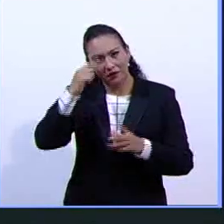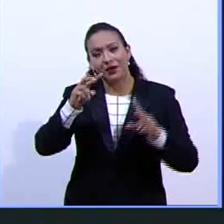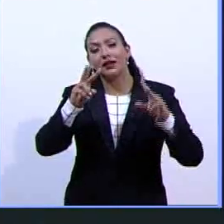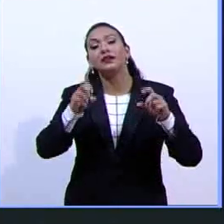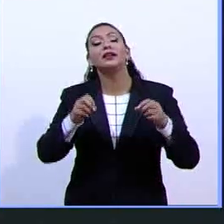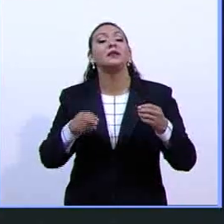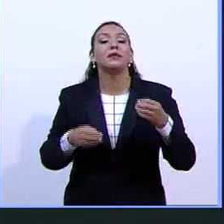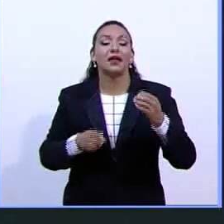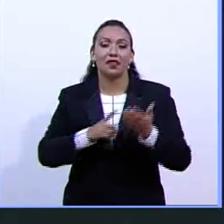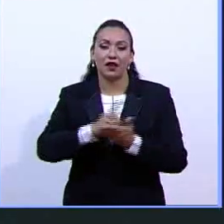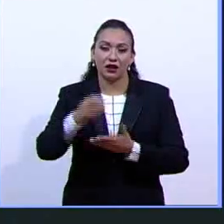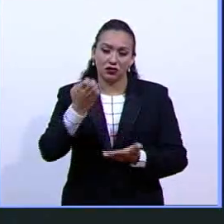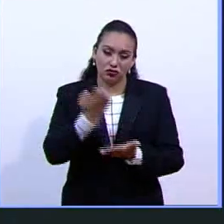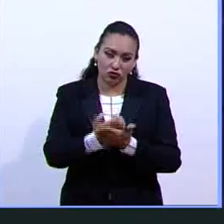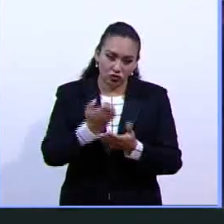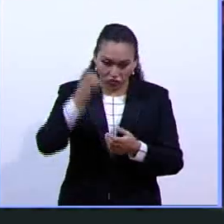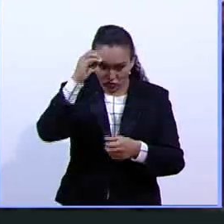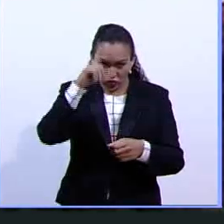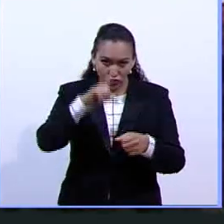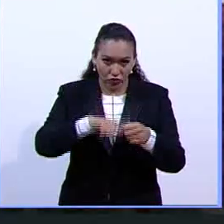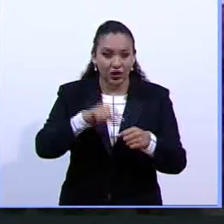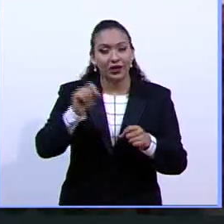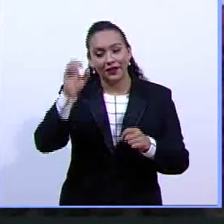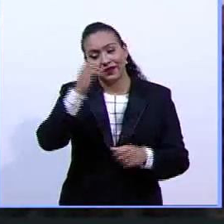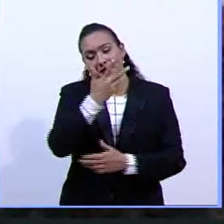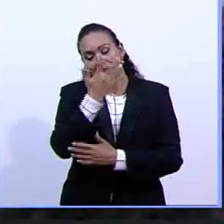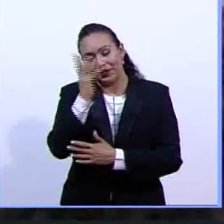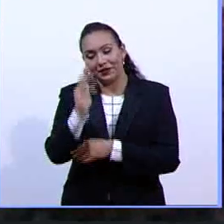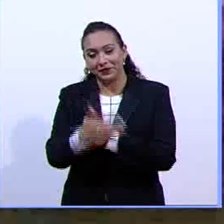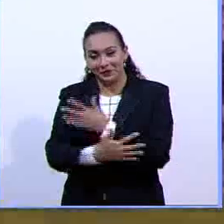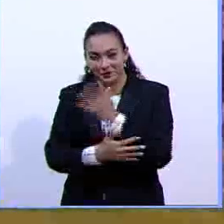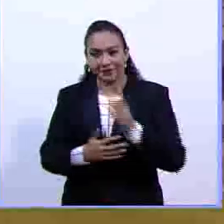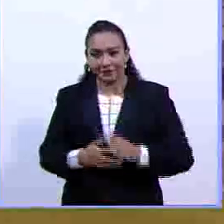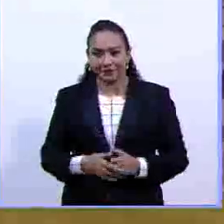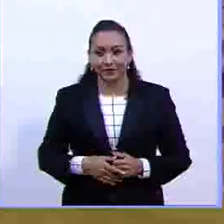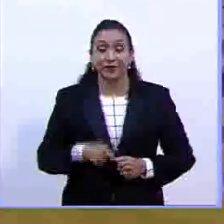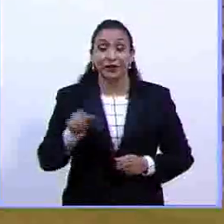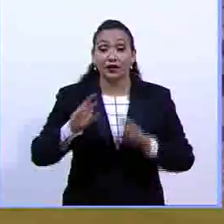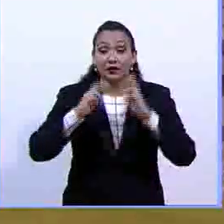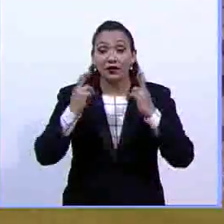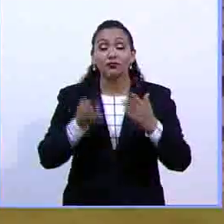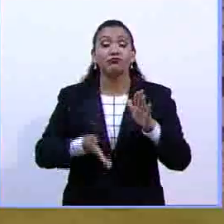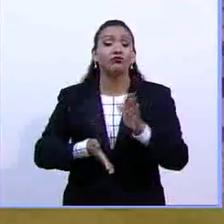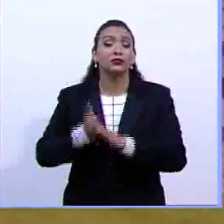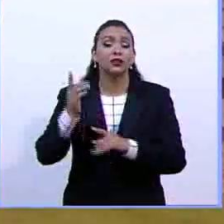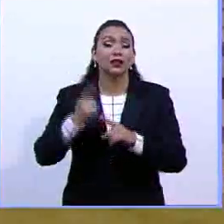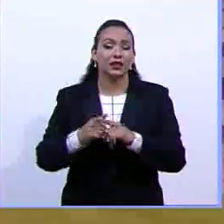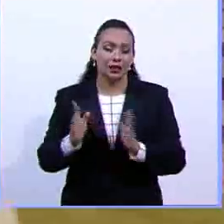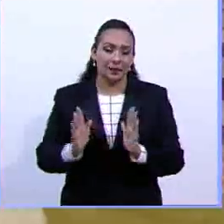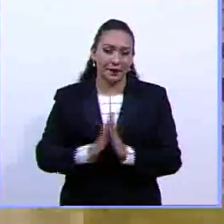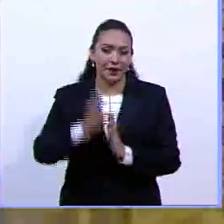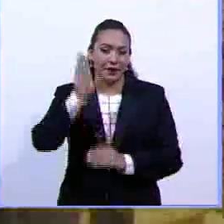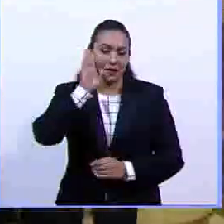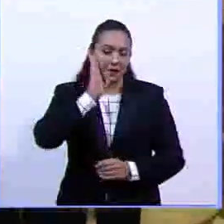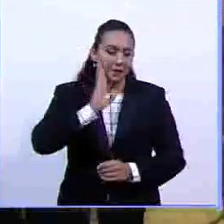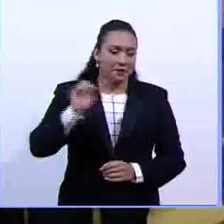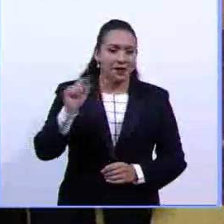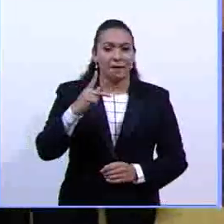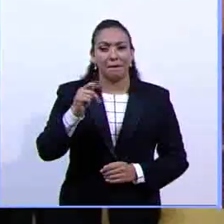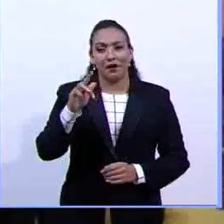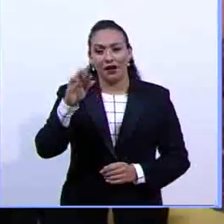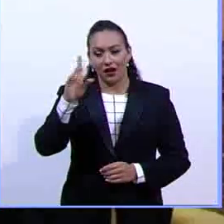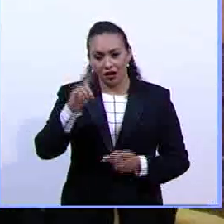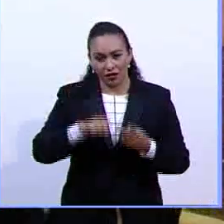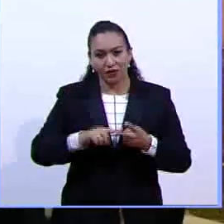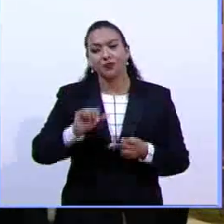de derechos económicos, sociales, culturales y ambientales. En esta reunión también participó el ministro Jorge Mario Pardo Rebolledo y